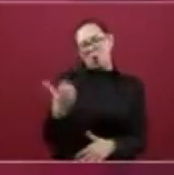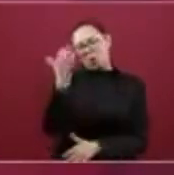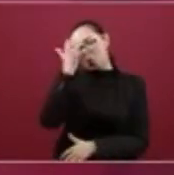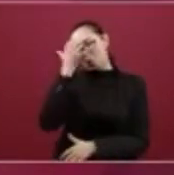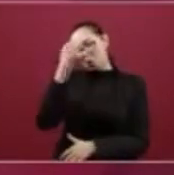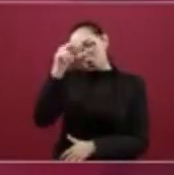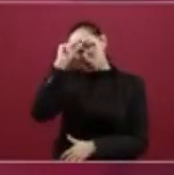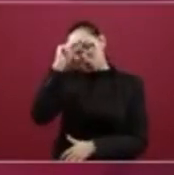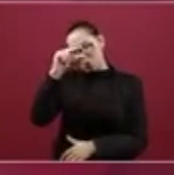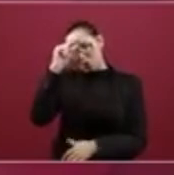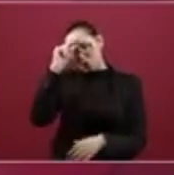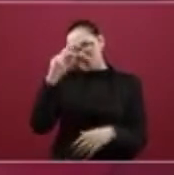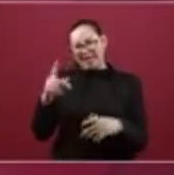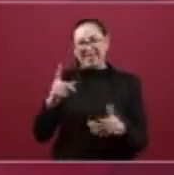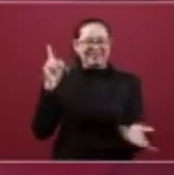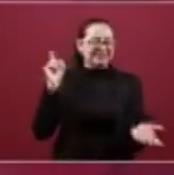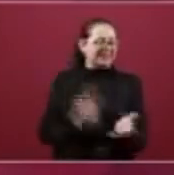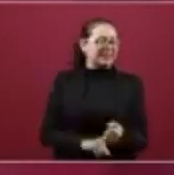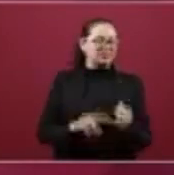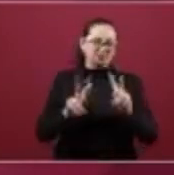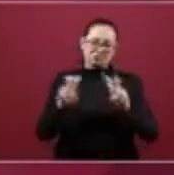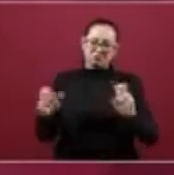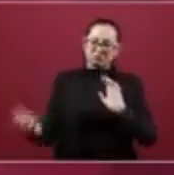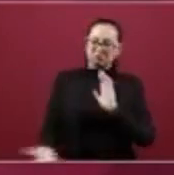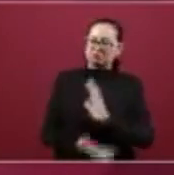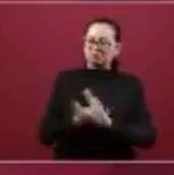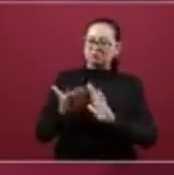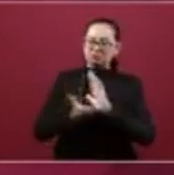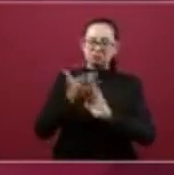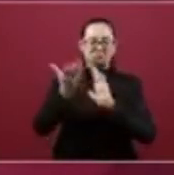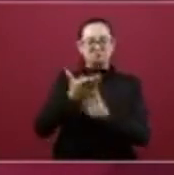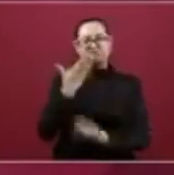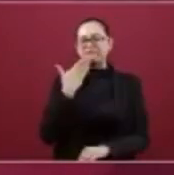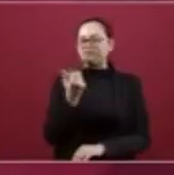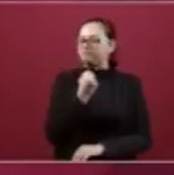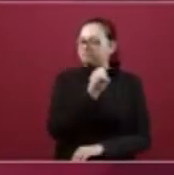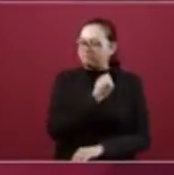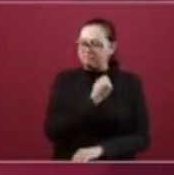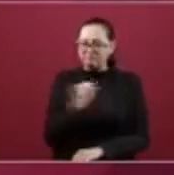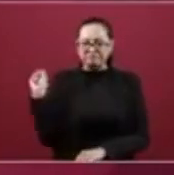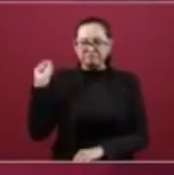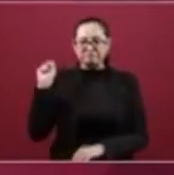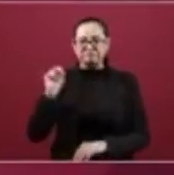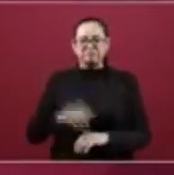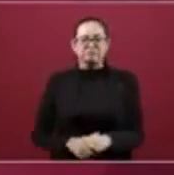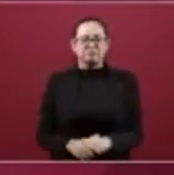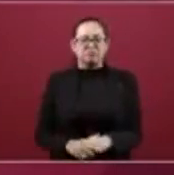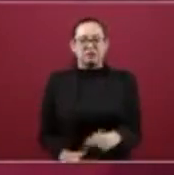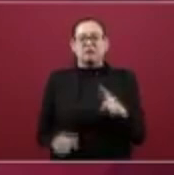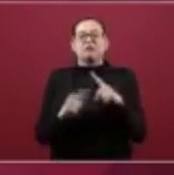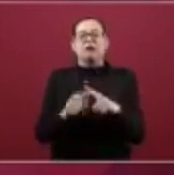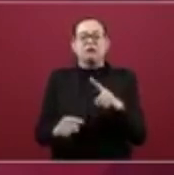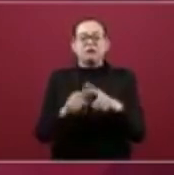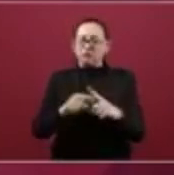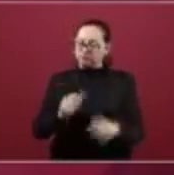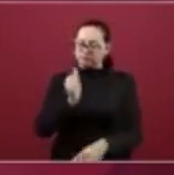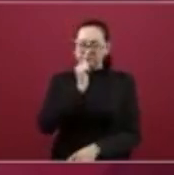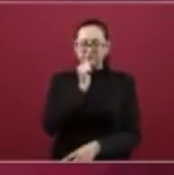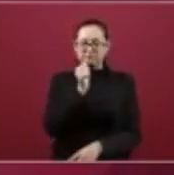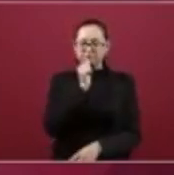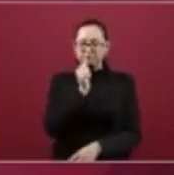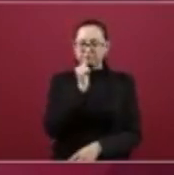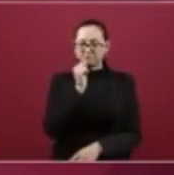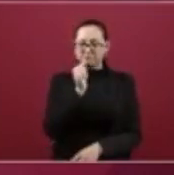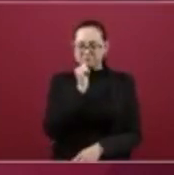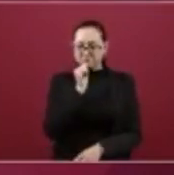conocimiento técnico de construcción en estas refinerías y pues todavía no les podemos dar a conocer los nombres porque